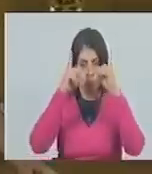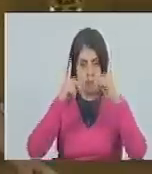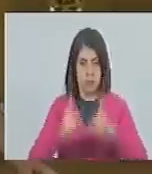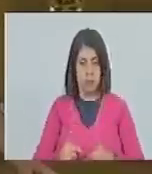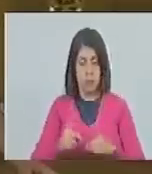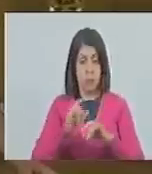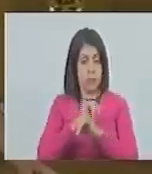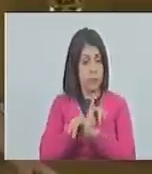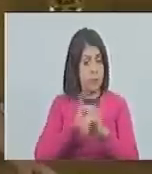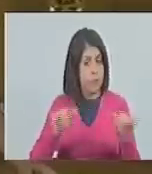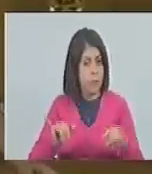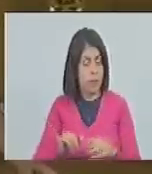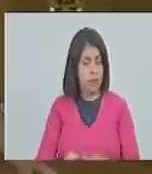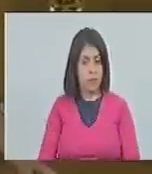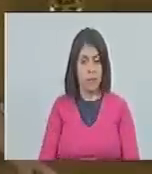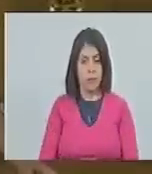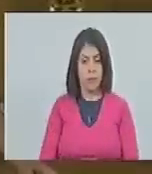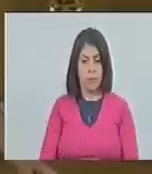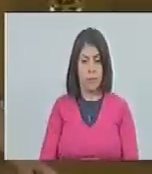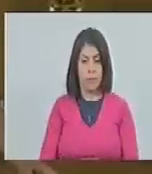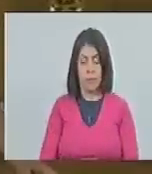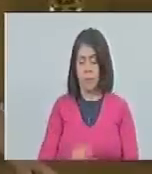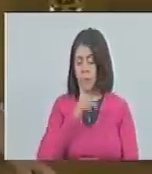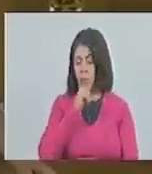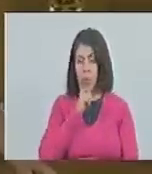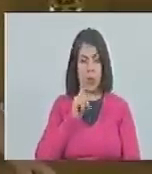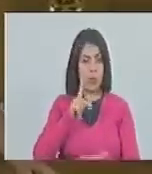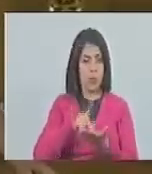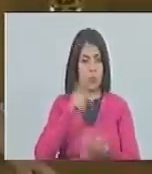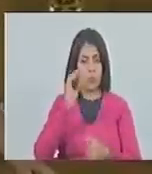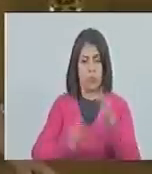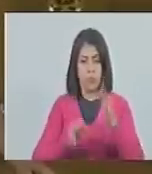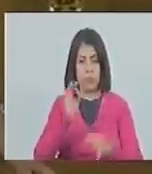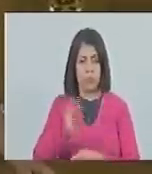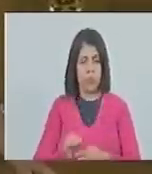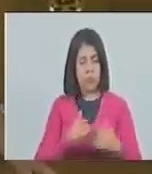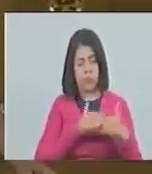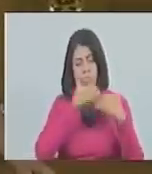y decisiva. No ha llegado todavía a juicio oral.